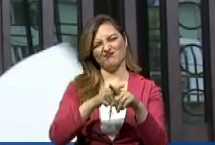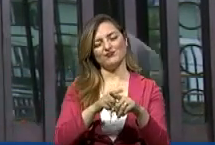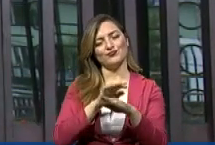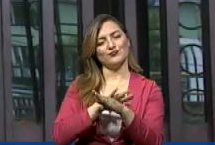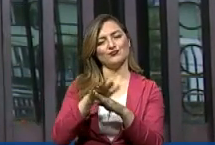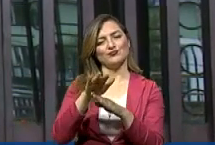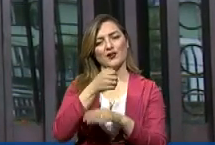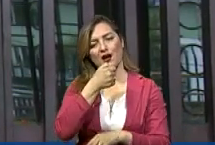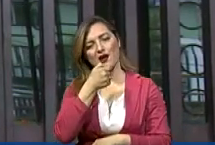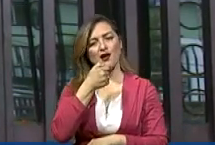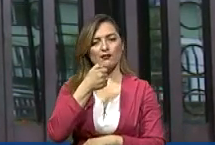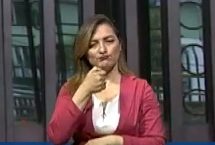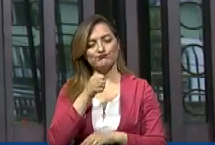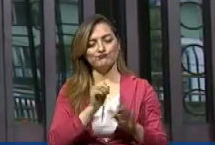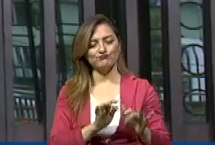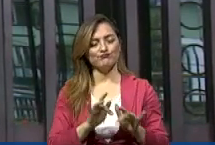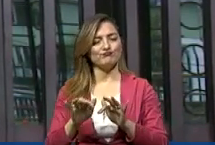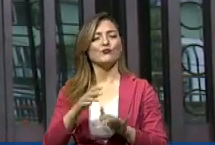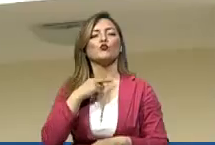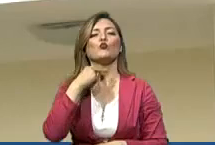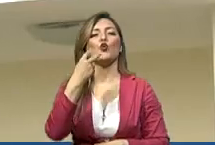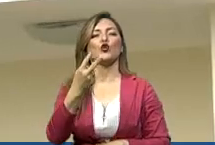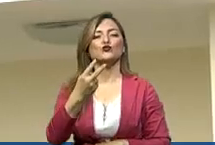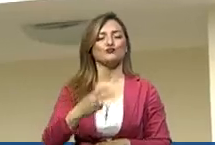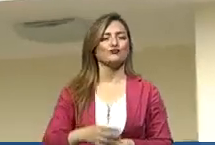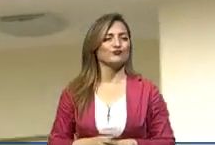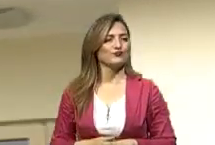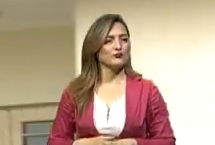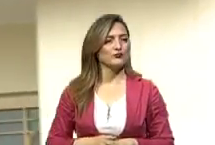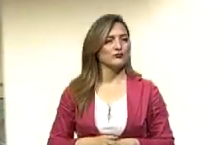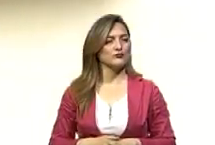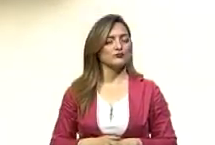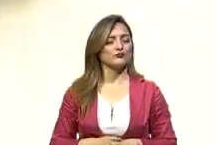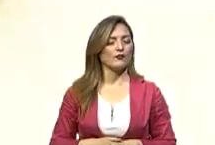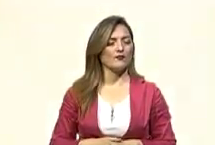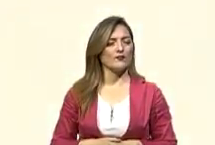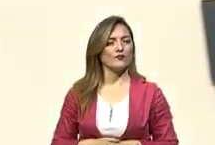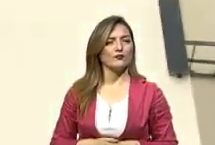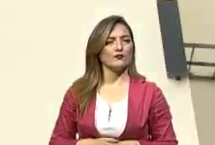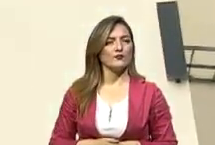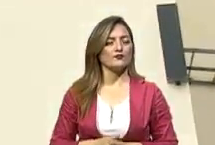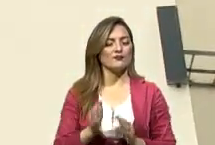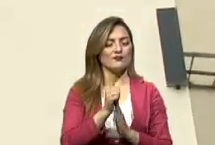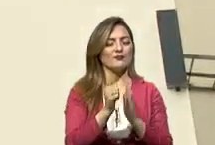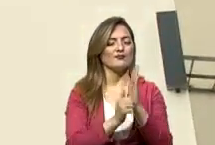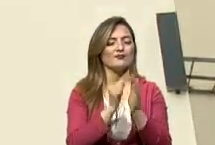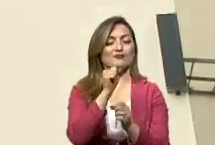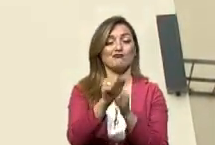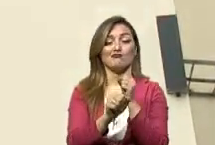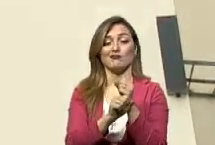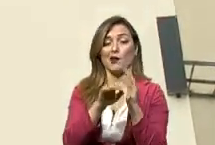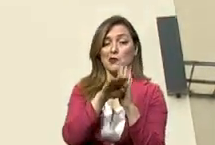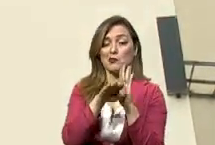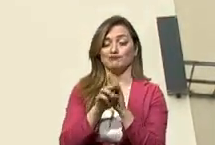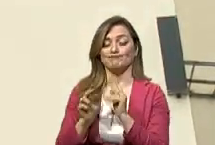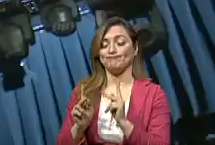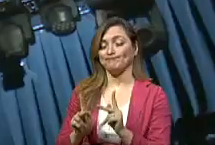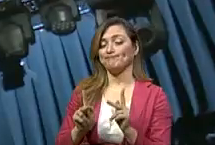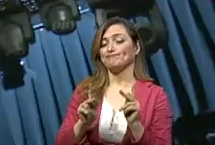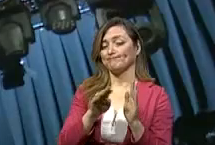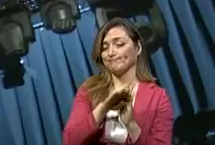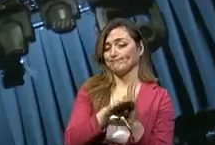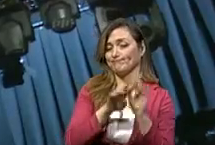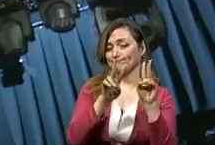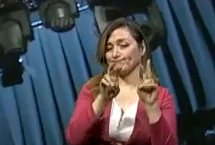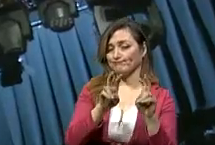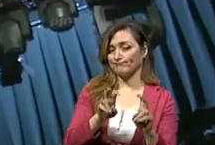mini concierto a piano y voz de Sergio Sacramento. Una extensa agenda para este año ha preparado el Teatro San Gabriel. A